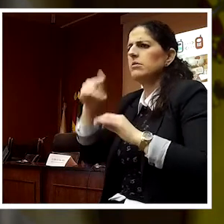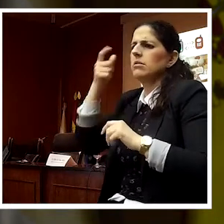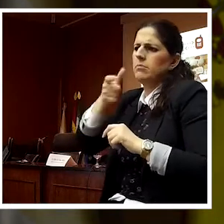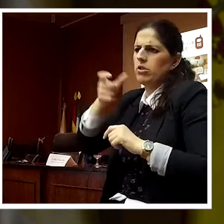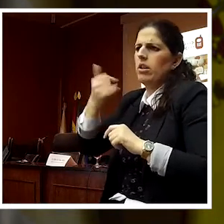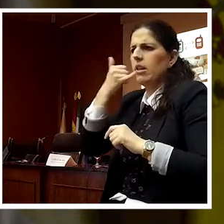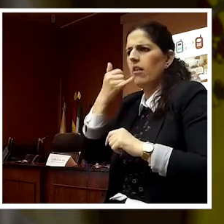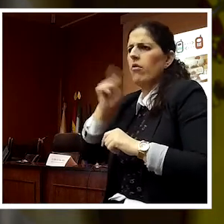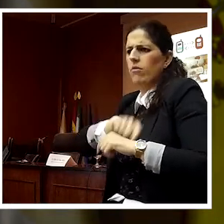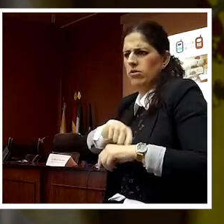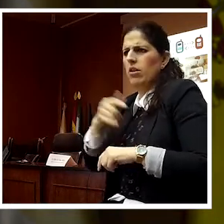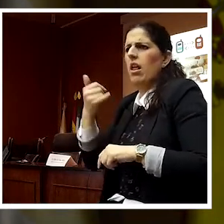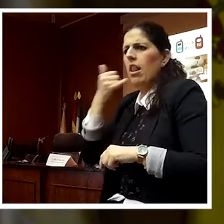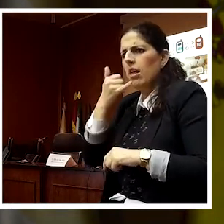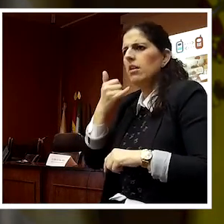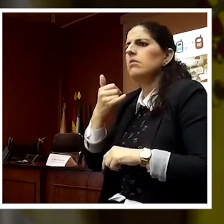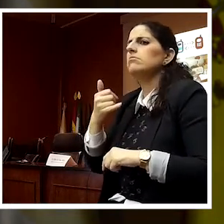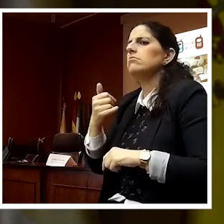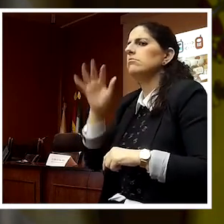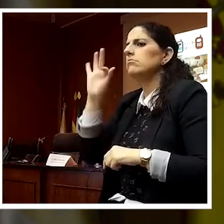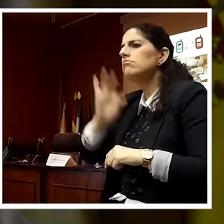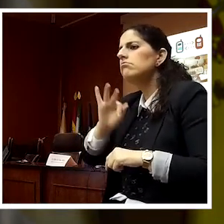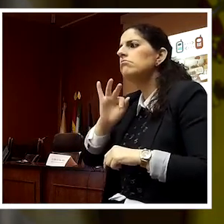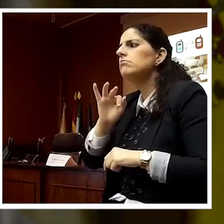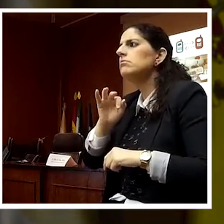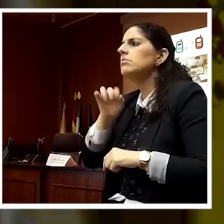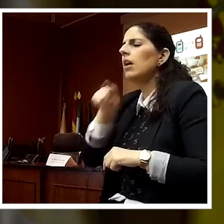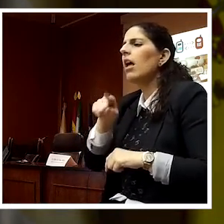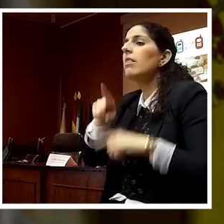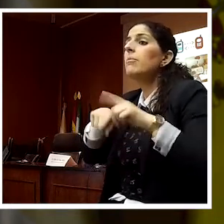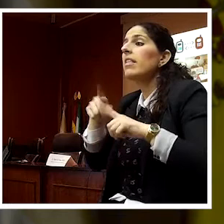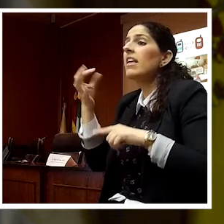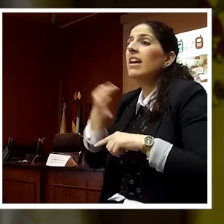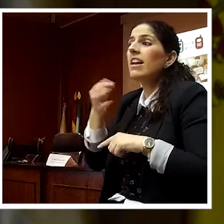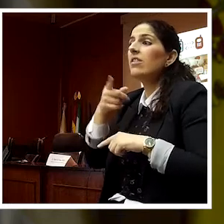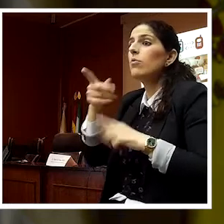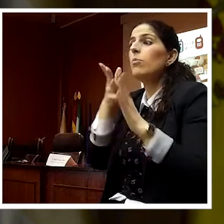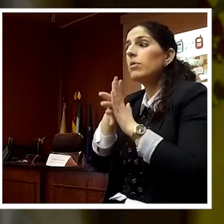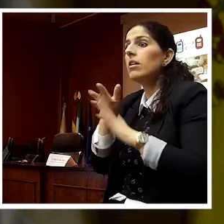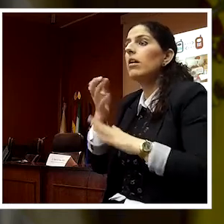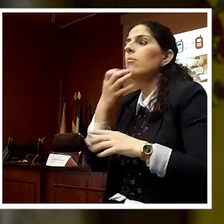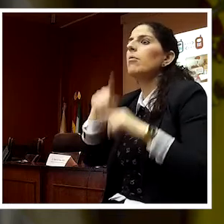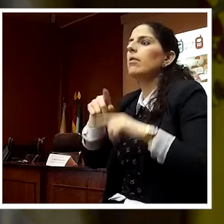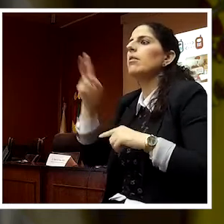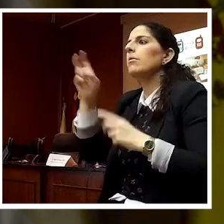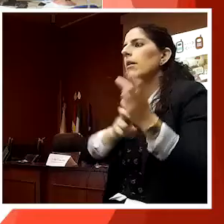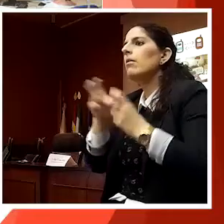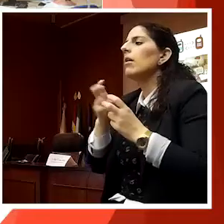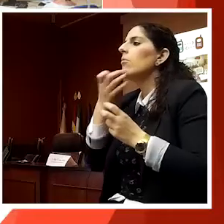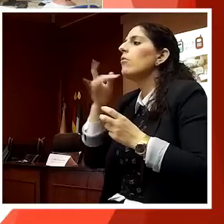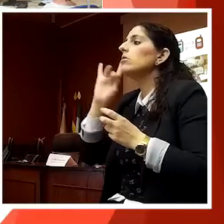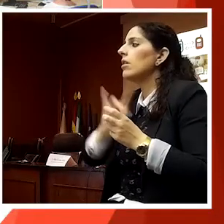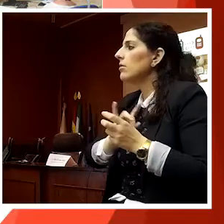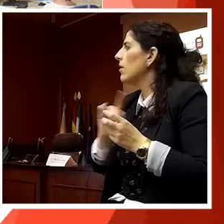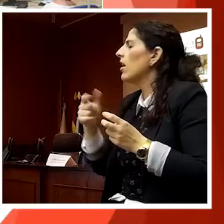teléfono, diferentes categorías profesionales, y dependiendo de la forma que entra la llamada, no es lo mismo, quiero